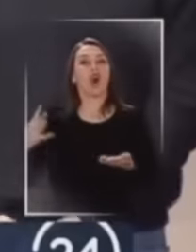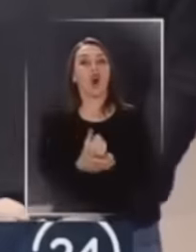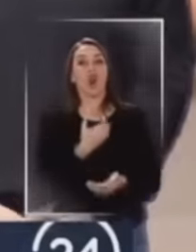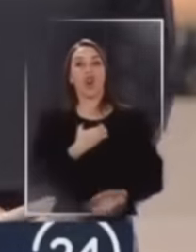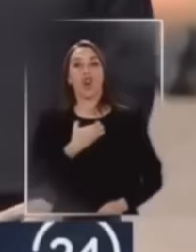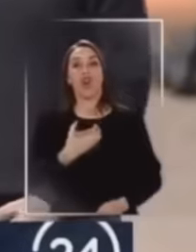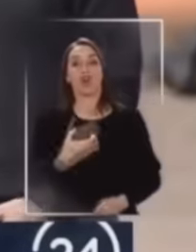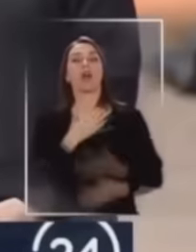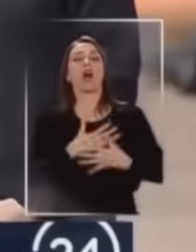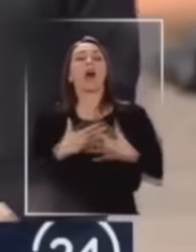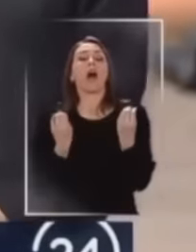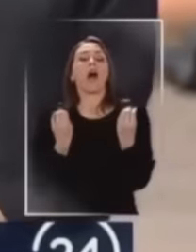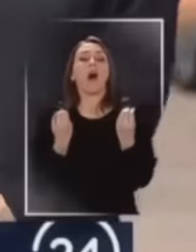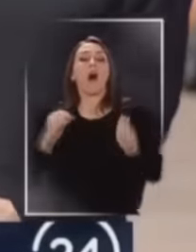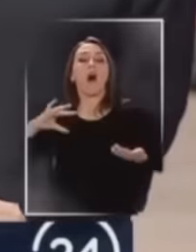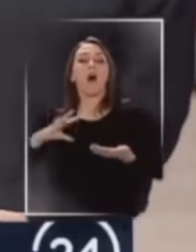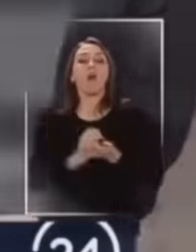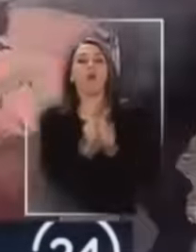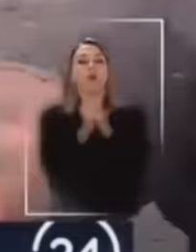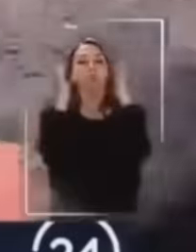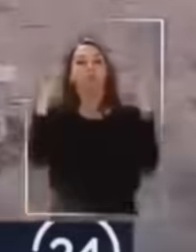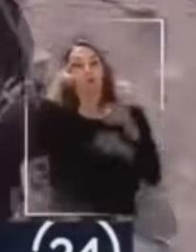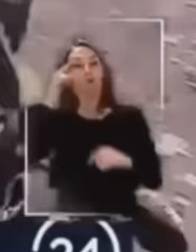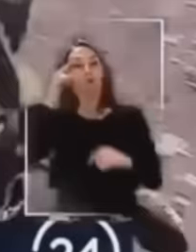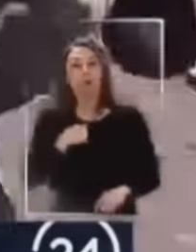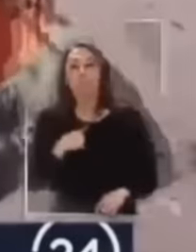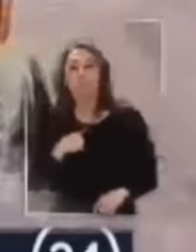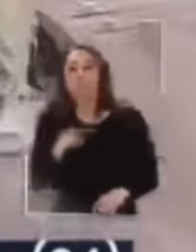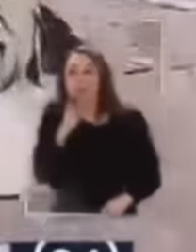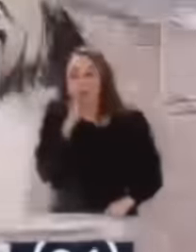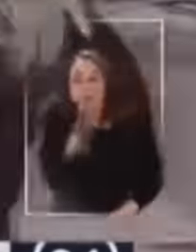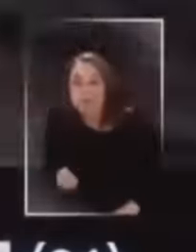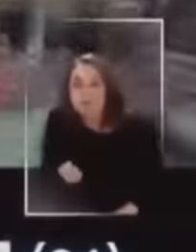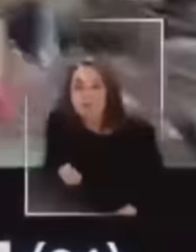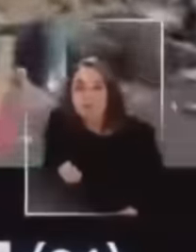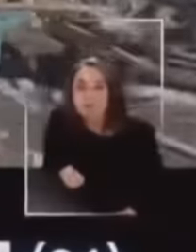una satisfacción y un logro muy grande para mí. ¡Vamos, niña! ¡Vamos a trabajar! ¡Eso es!